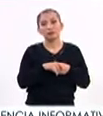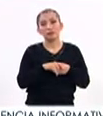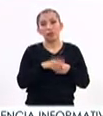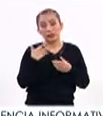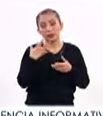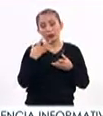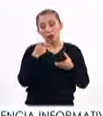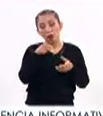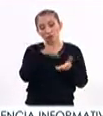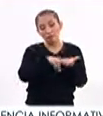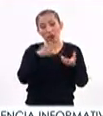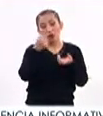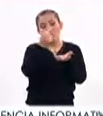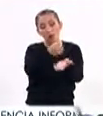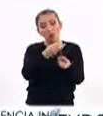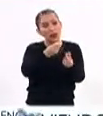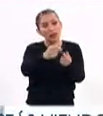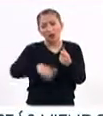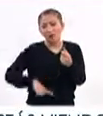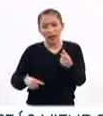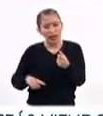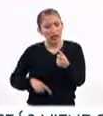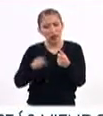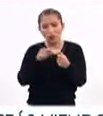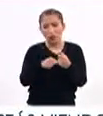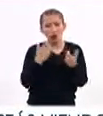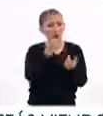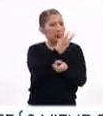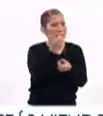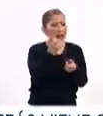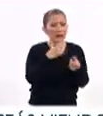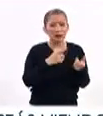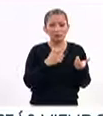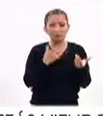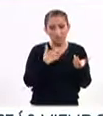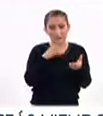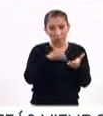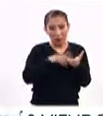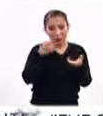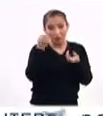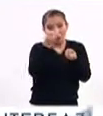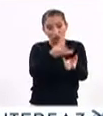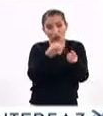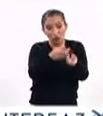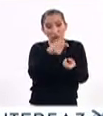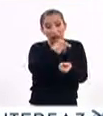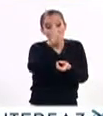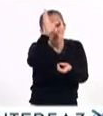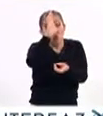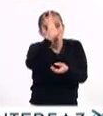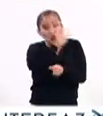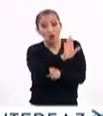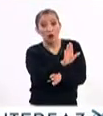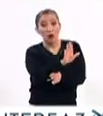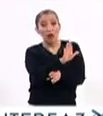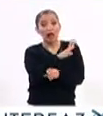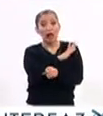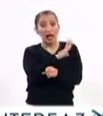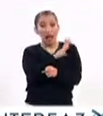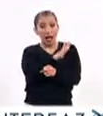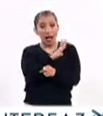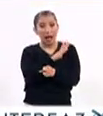es una inversión también por parte de cualquier gobierno, por parte de cualquier administración, es una inversión porque siempre que haya cultura